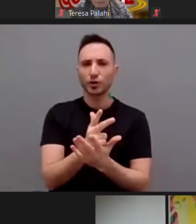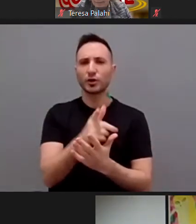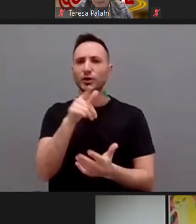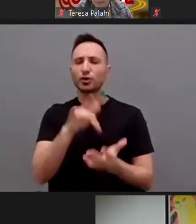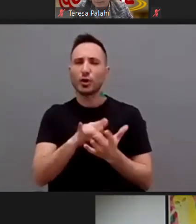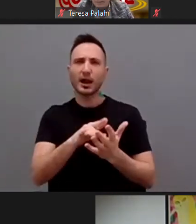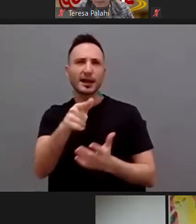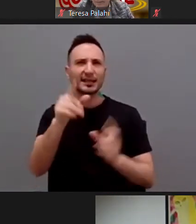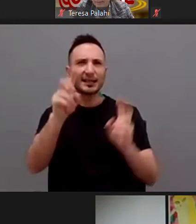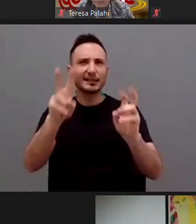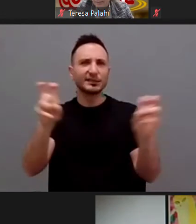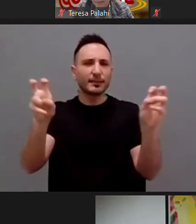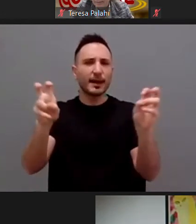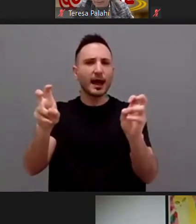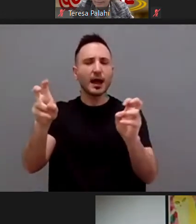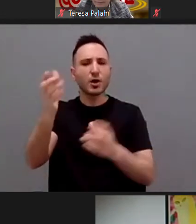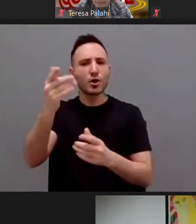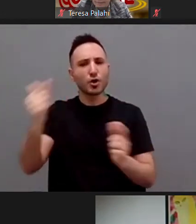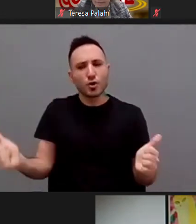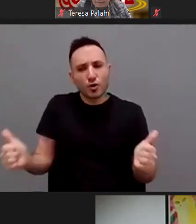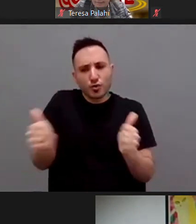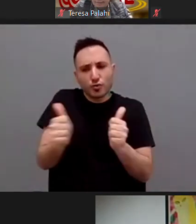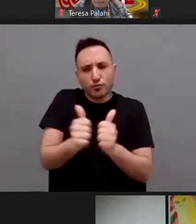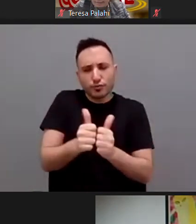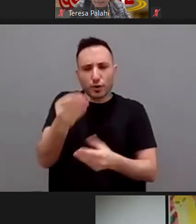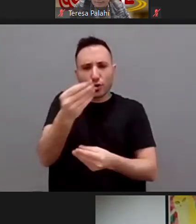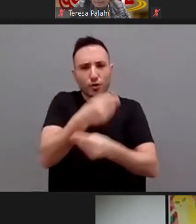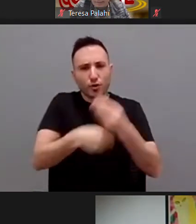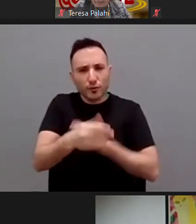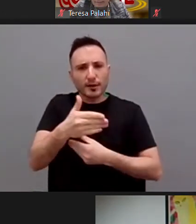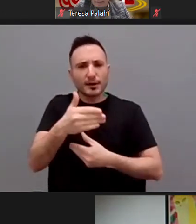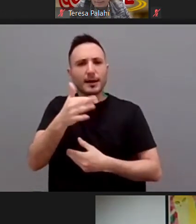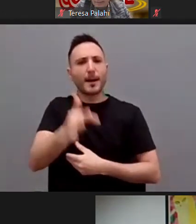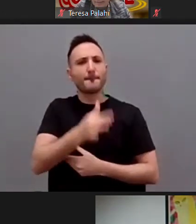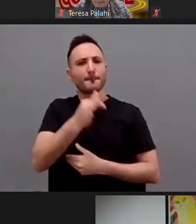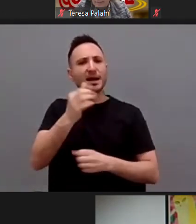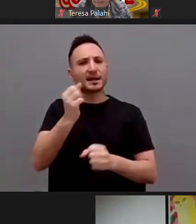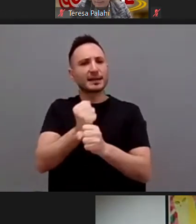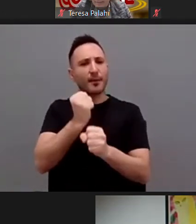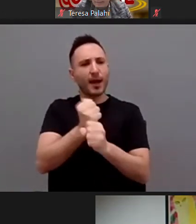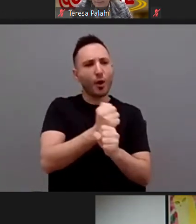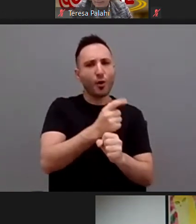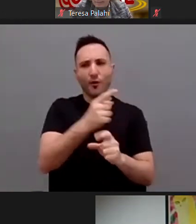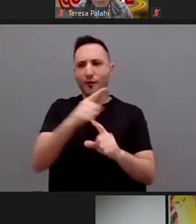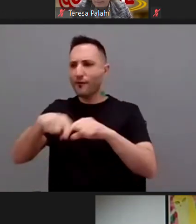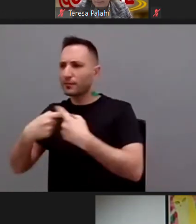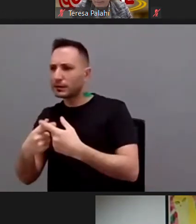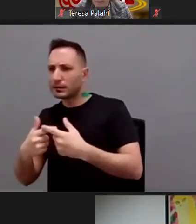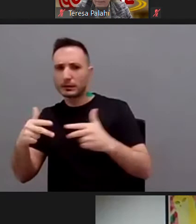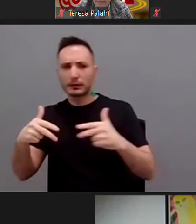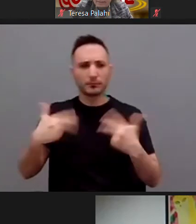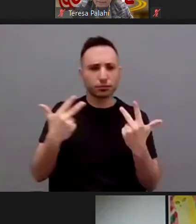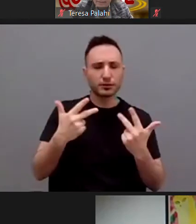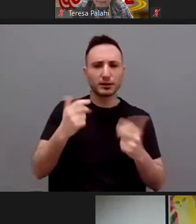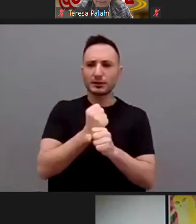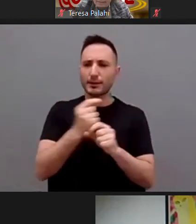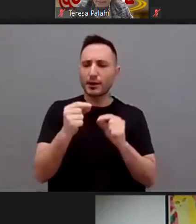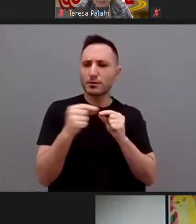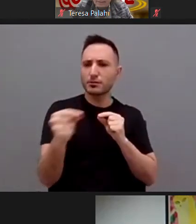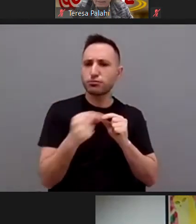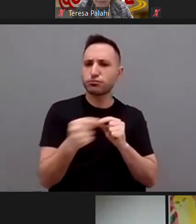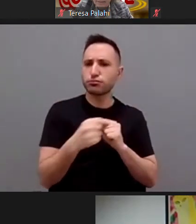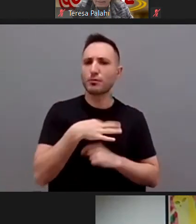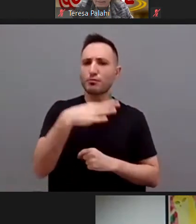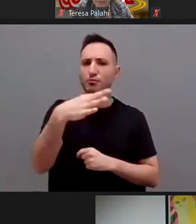combinar ese binomio de capacitación para poder permitir que el teletrabajo sea un instrumento de